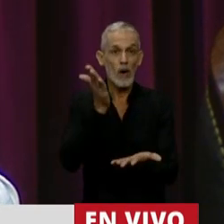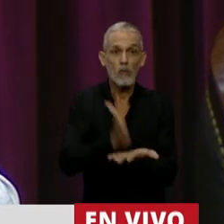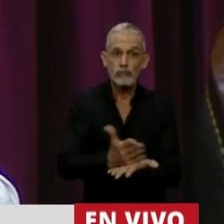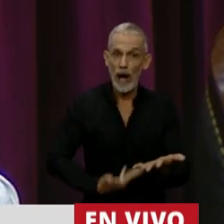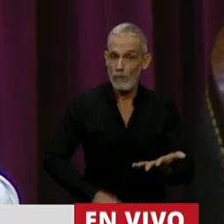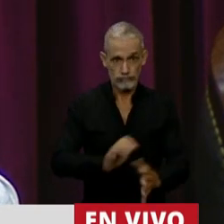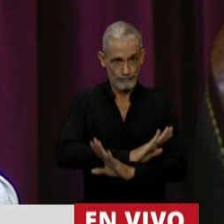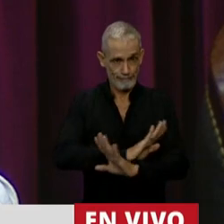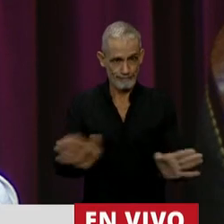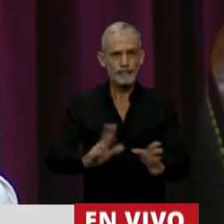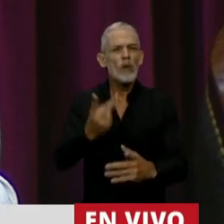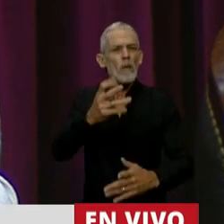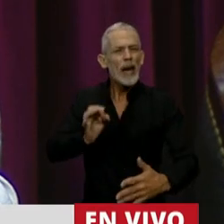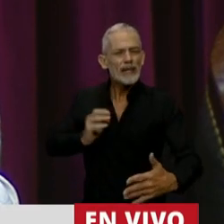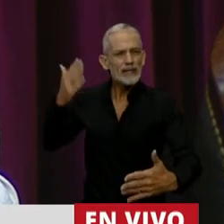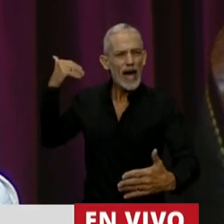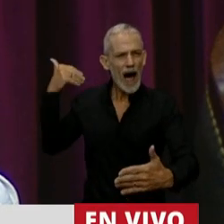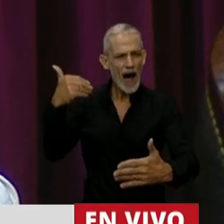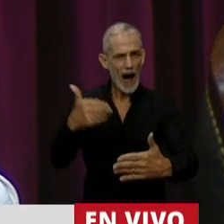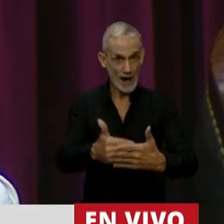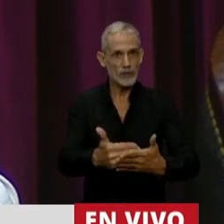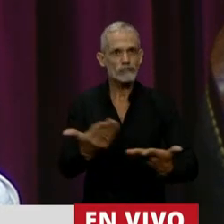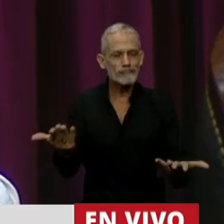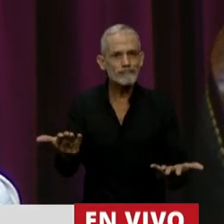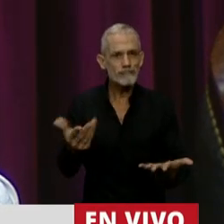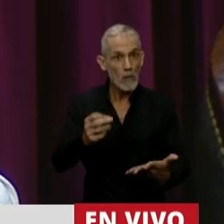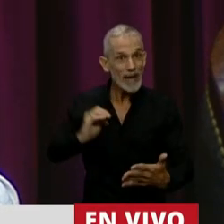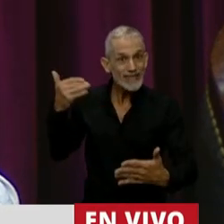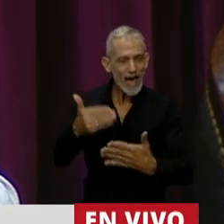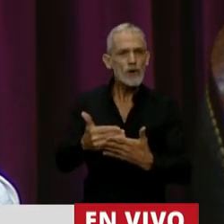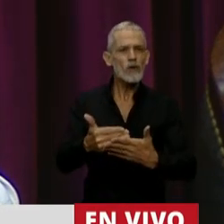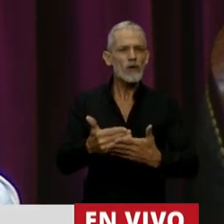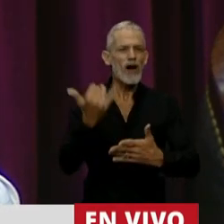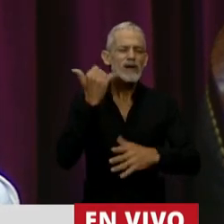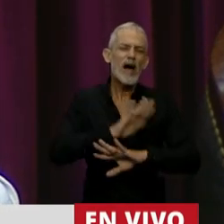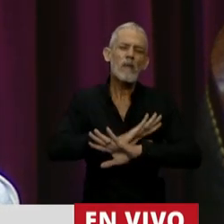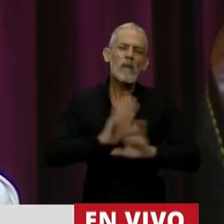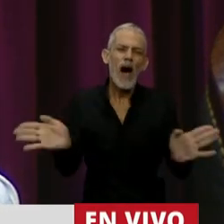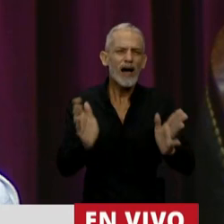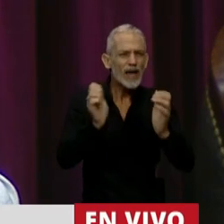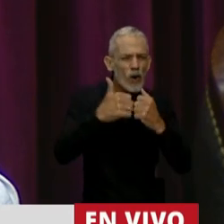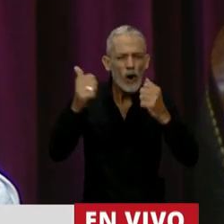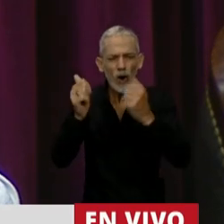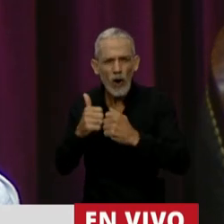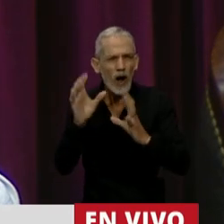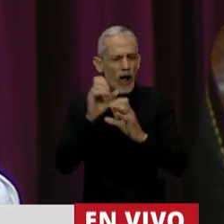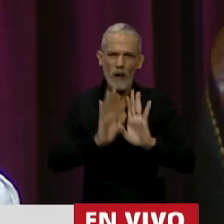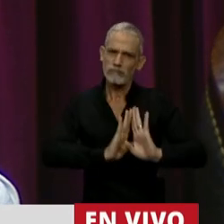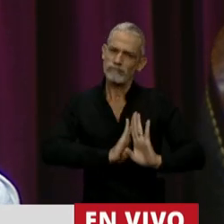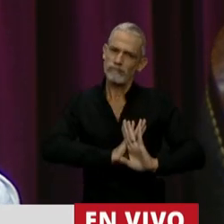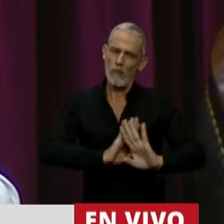y hace ya más de 20 años hablaba de que había que descorrer los velos y de que había